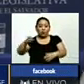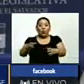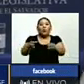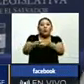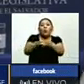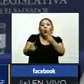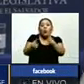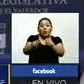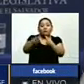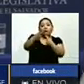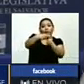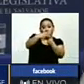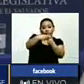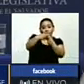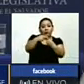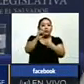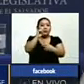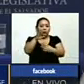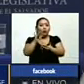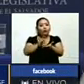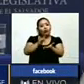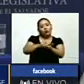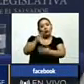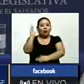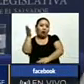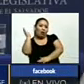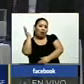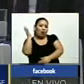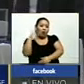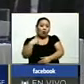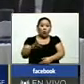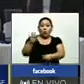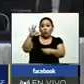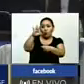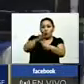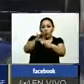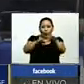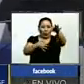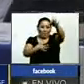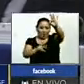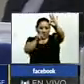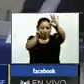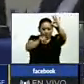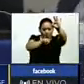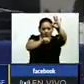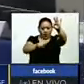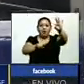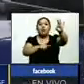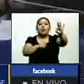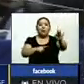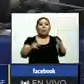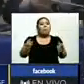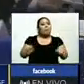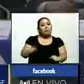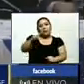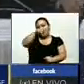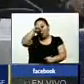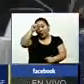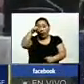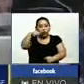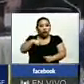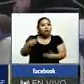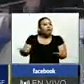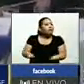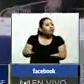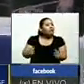y PCN. Valdivieso aprovechó para referirse al tema del voto cruzado y el trabajo que puede desarrollar desde ese